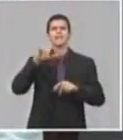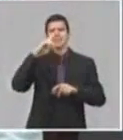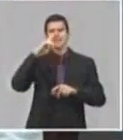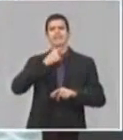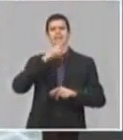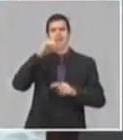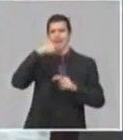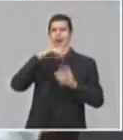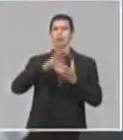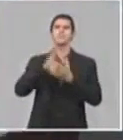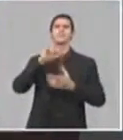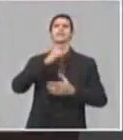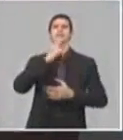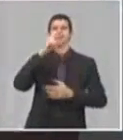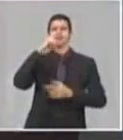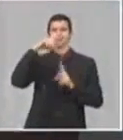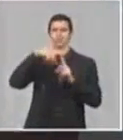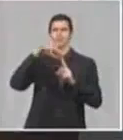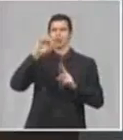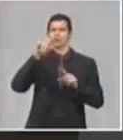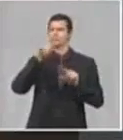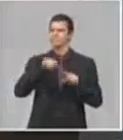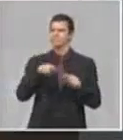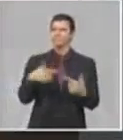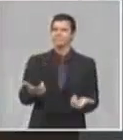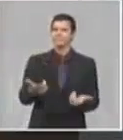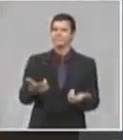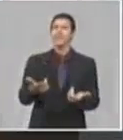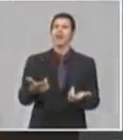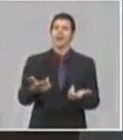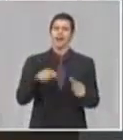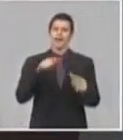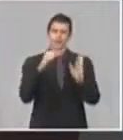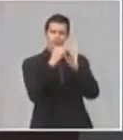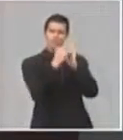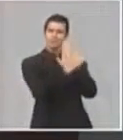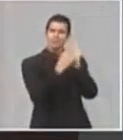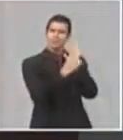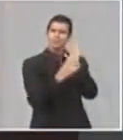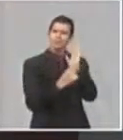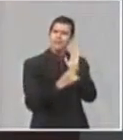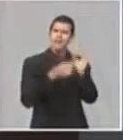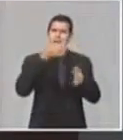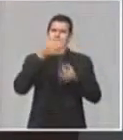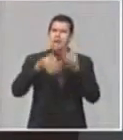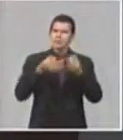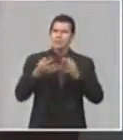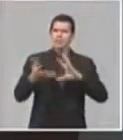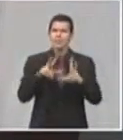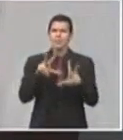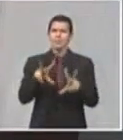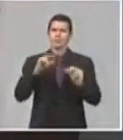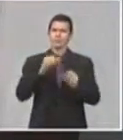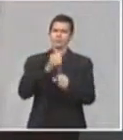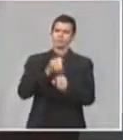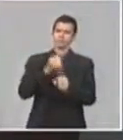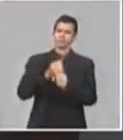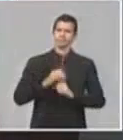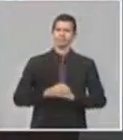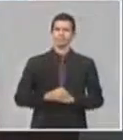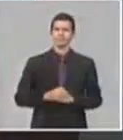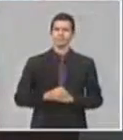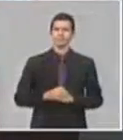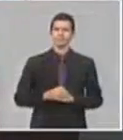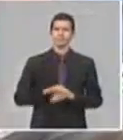y con eso que hemos diseñado y todo tenemos aprobado en diferente a diferentes niveles una estrategia de